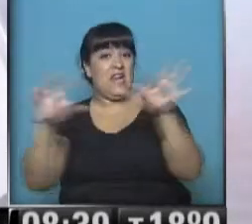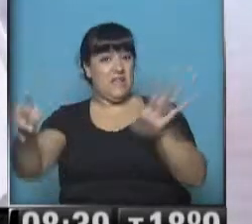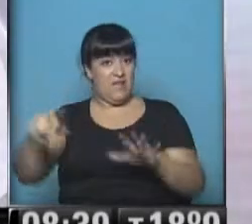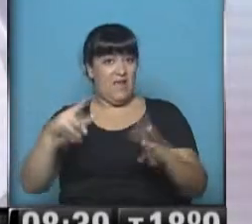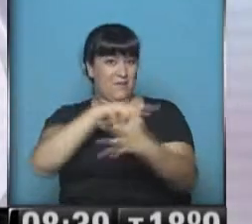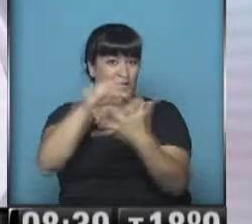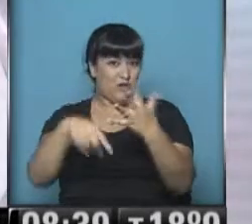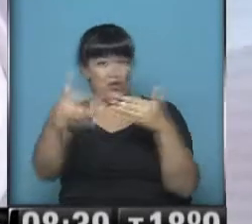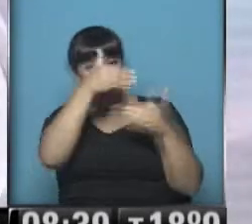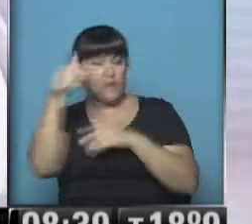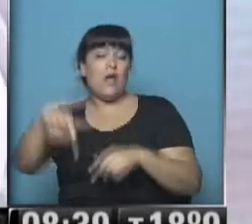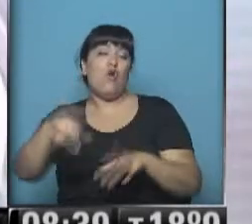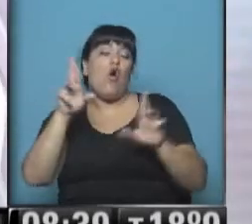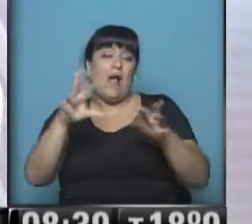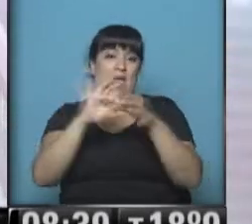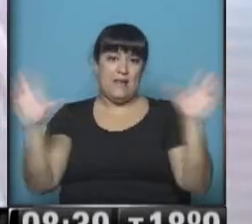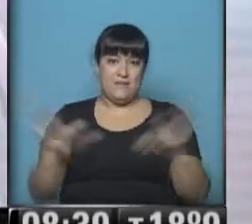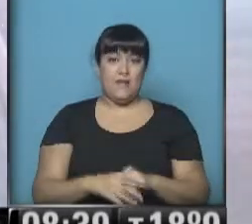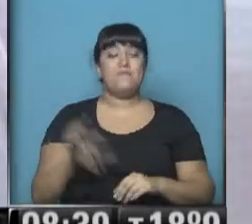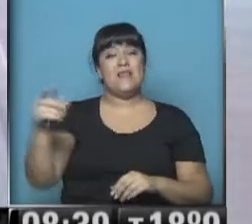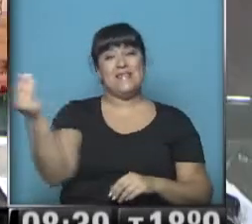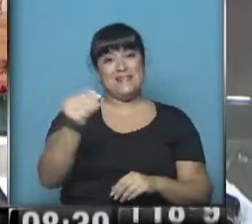buenísimos al mar 17 internacional el sábado